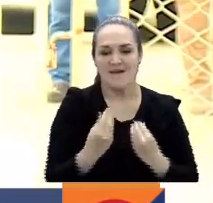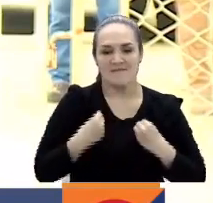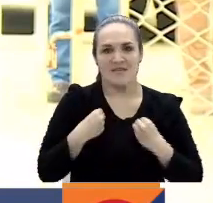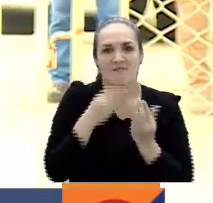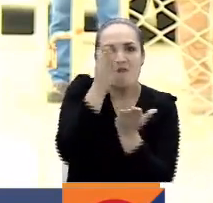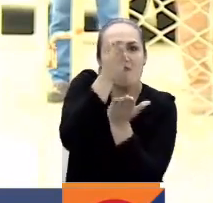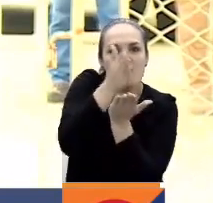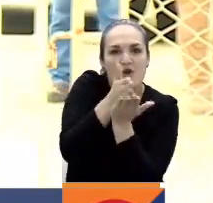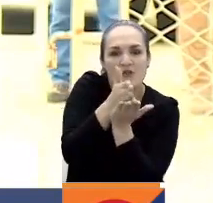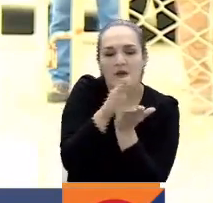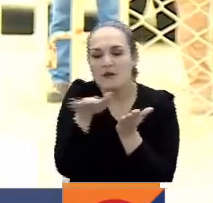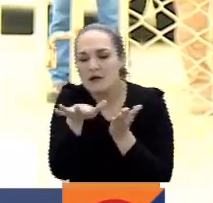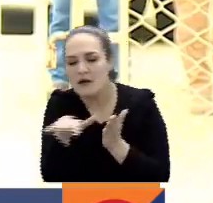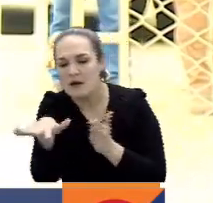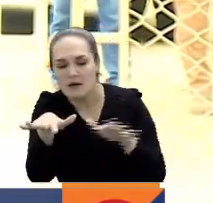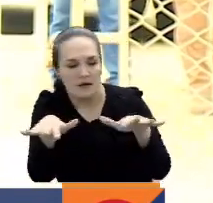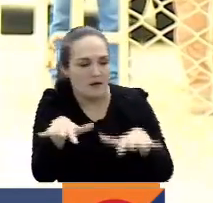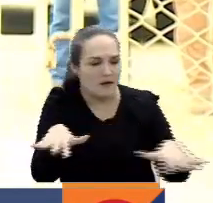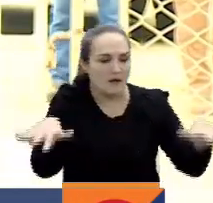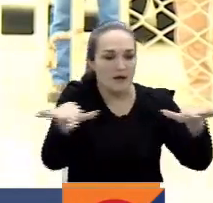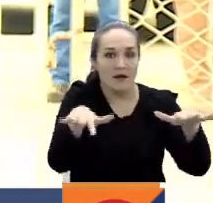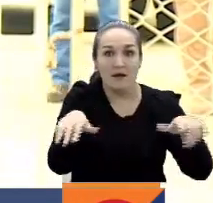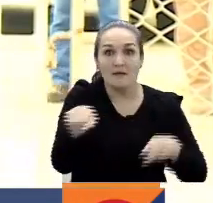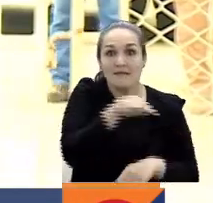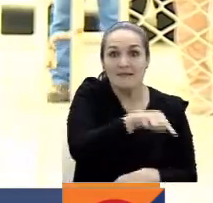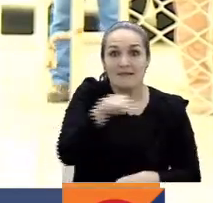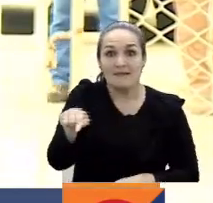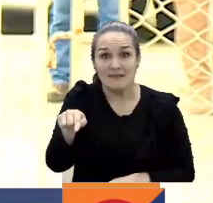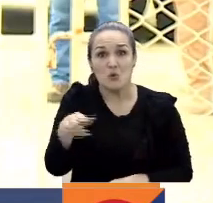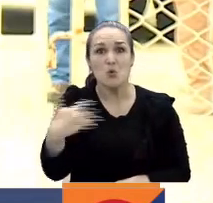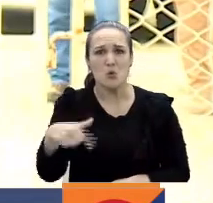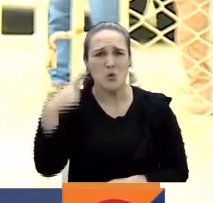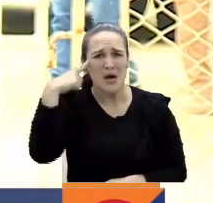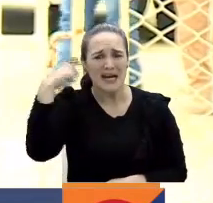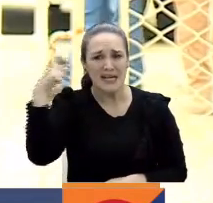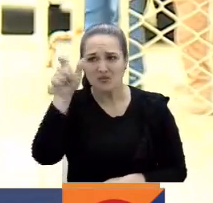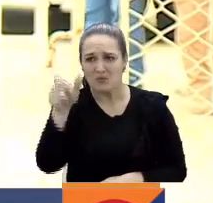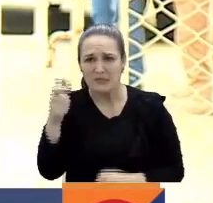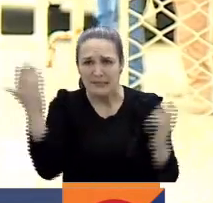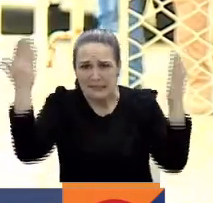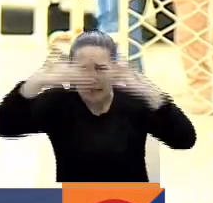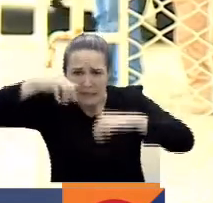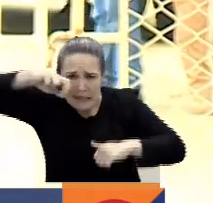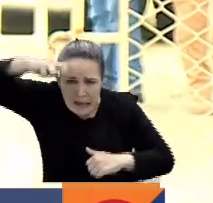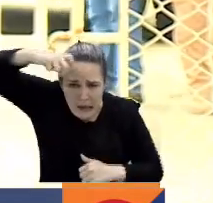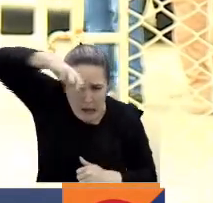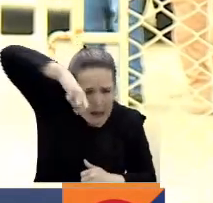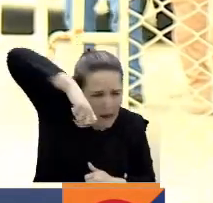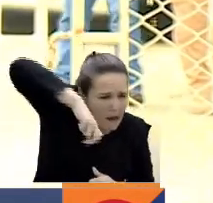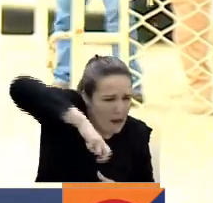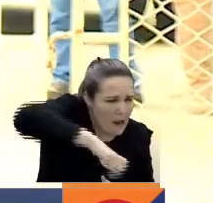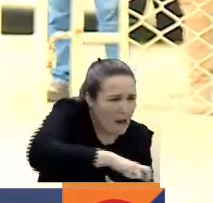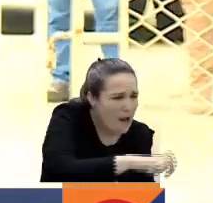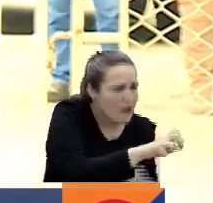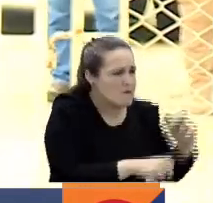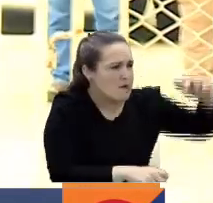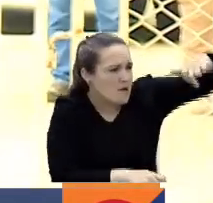frontera, las que se arriesgaban en esas trochas, las mujeres que caminaban por